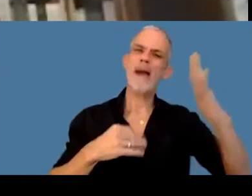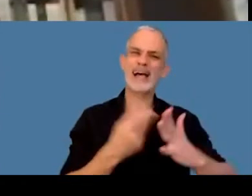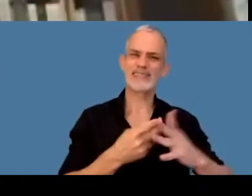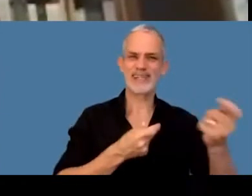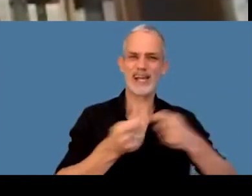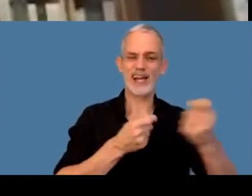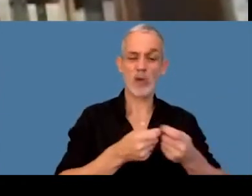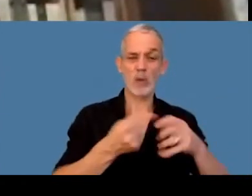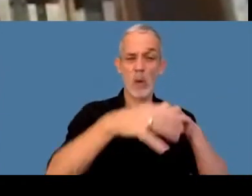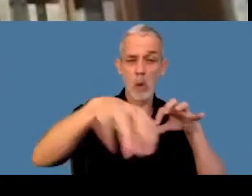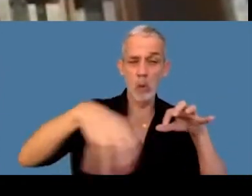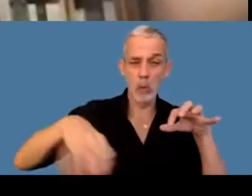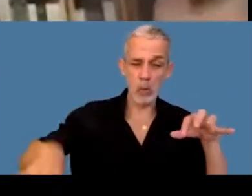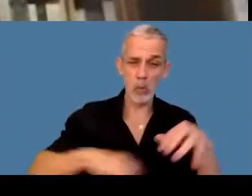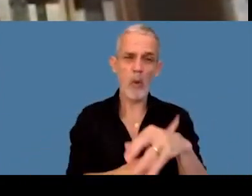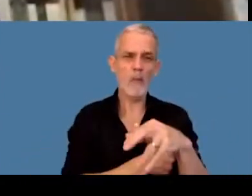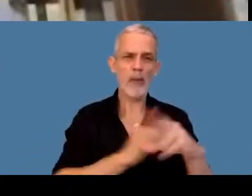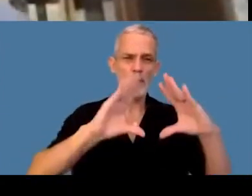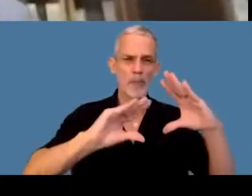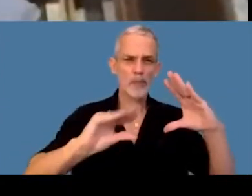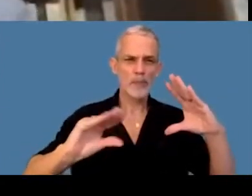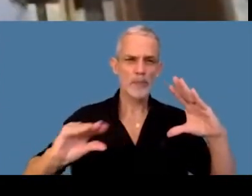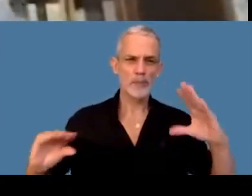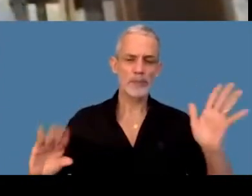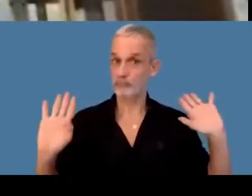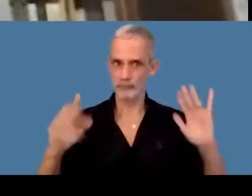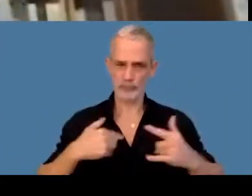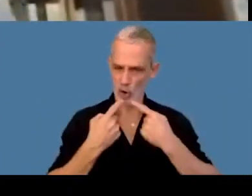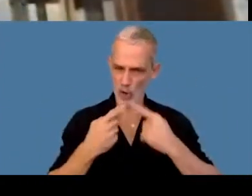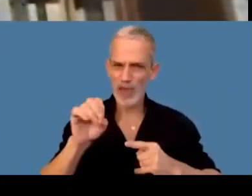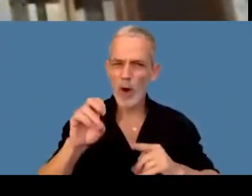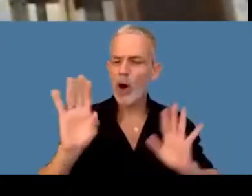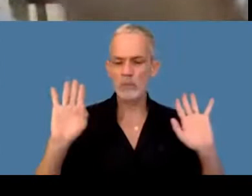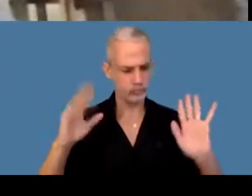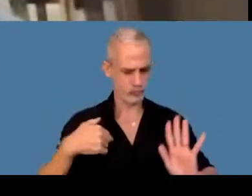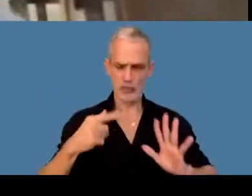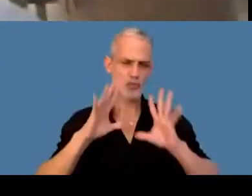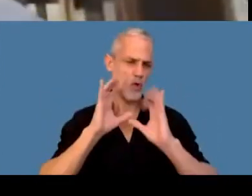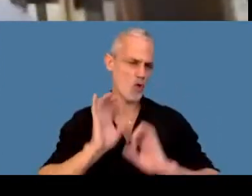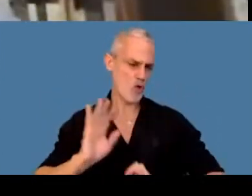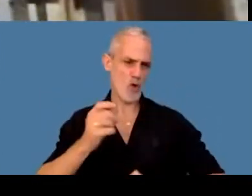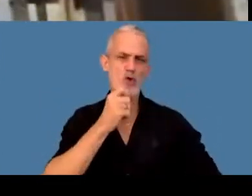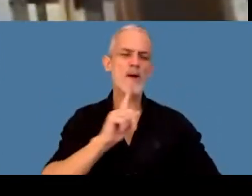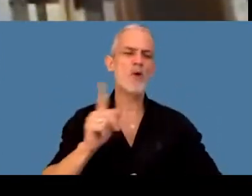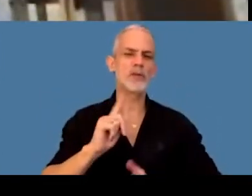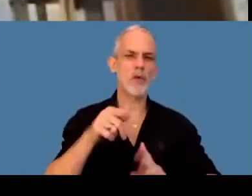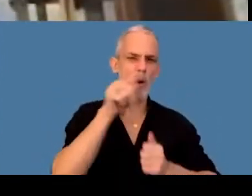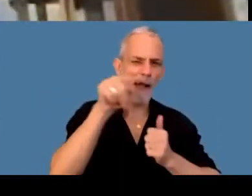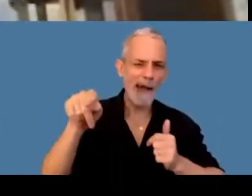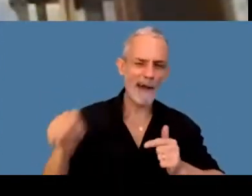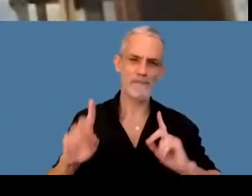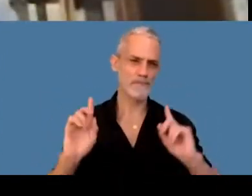una atomización mucho más fuerte. No voy a hacer menciones odiosas, pero uno puede reflexionar